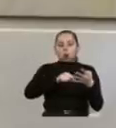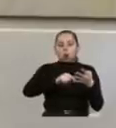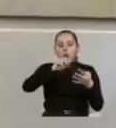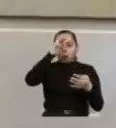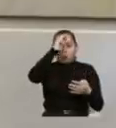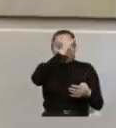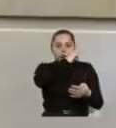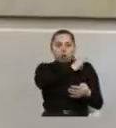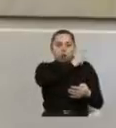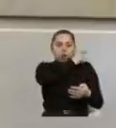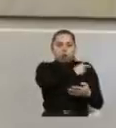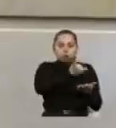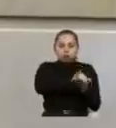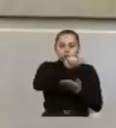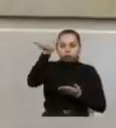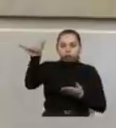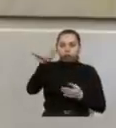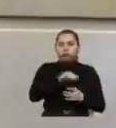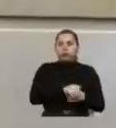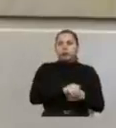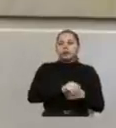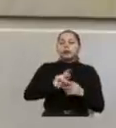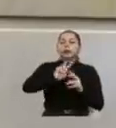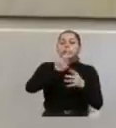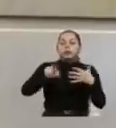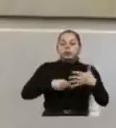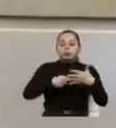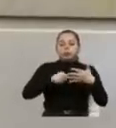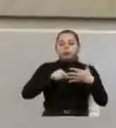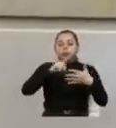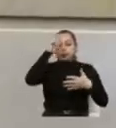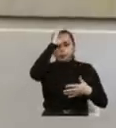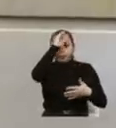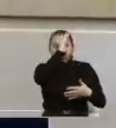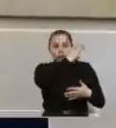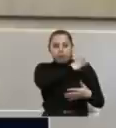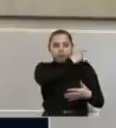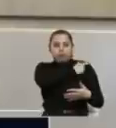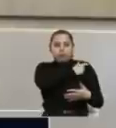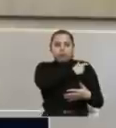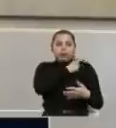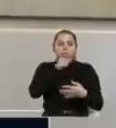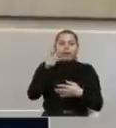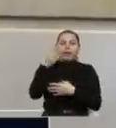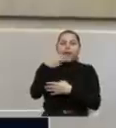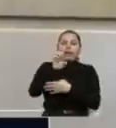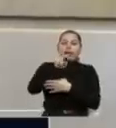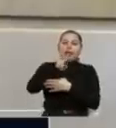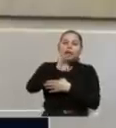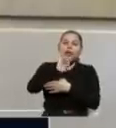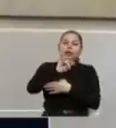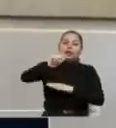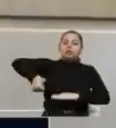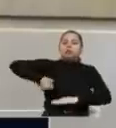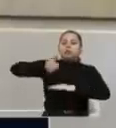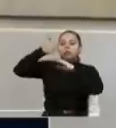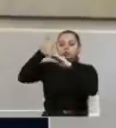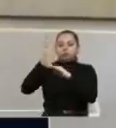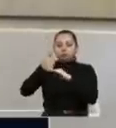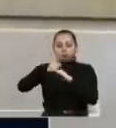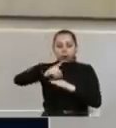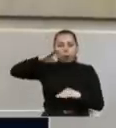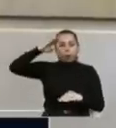de la Fuerza Aérea, general Henry Armando Sanabria Celi, director general de